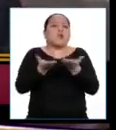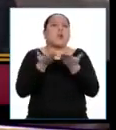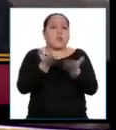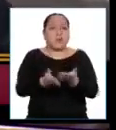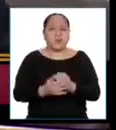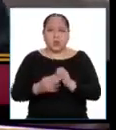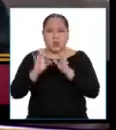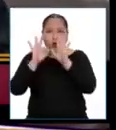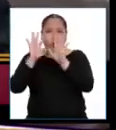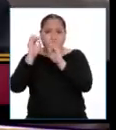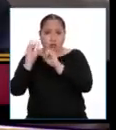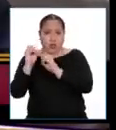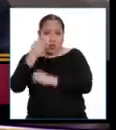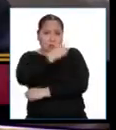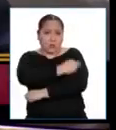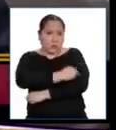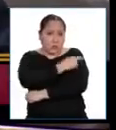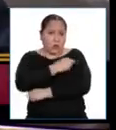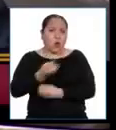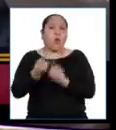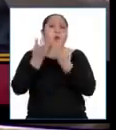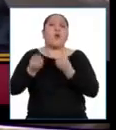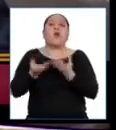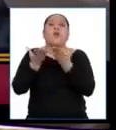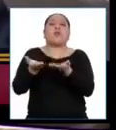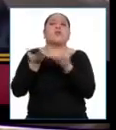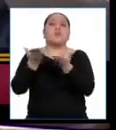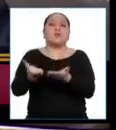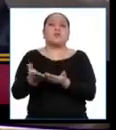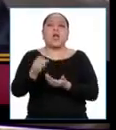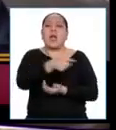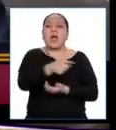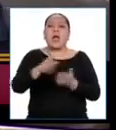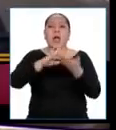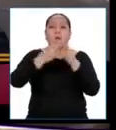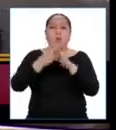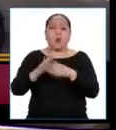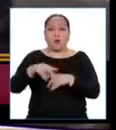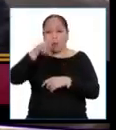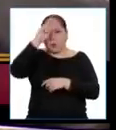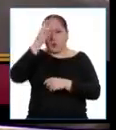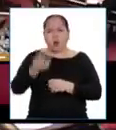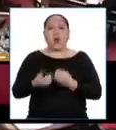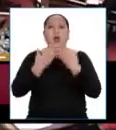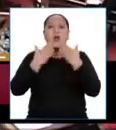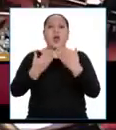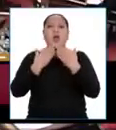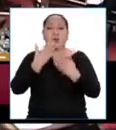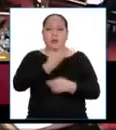De los 80 hospitales, ¿cuántos hospitales le ha entregado al pueblo peruano? Muchas gracias, señor presidente.